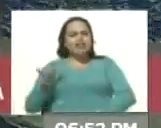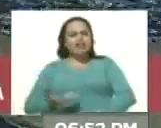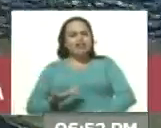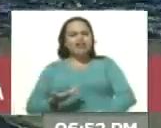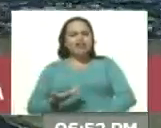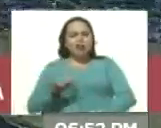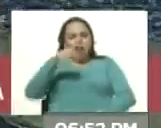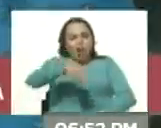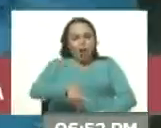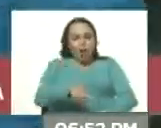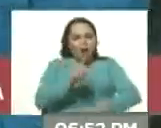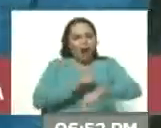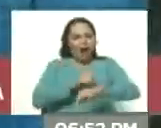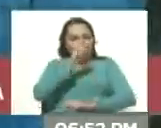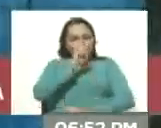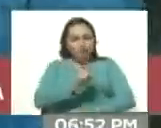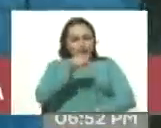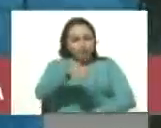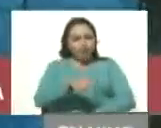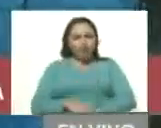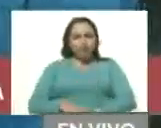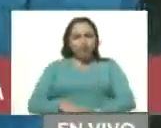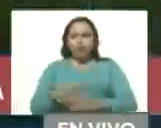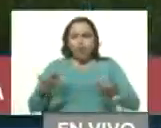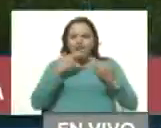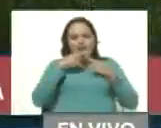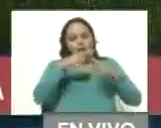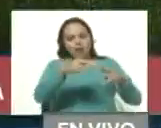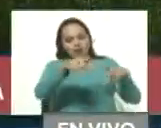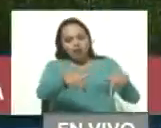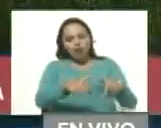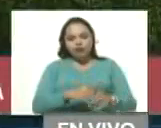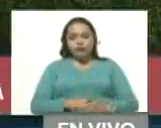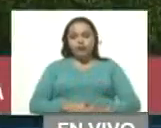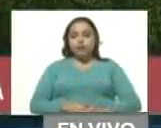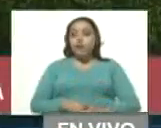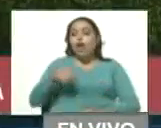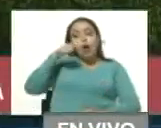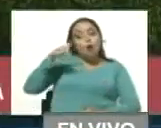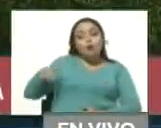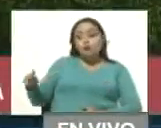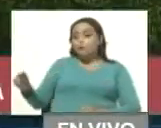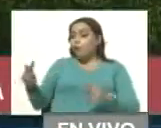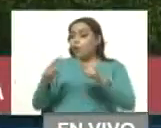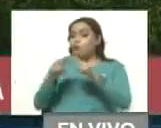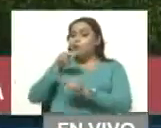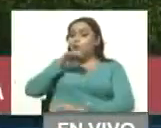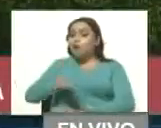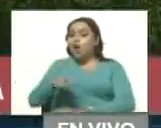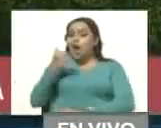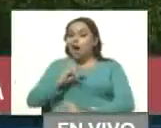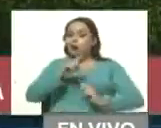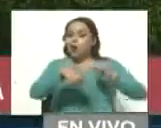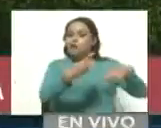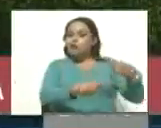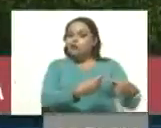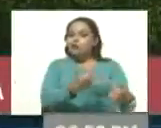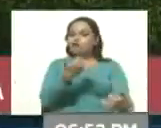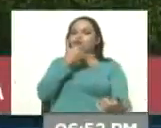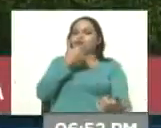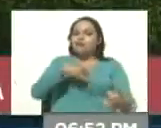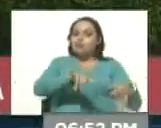presente cuál sería su respuesta en tus argumentos como este noveno un pueblo que desconoce su historia está condenado a cometer los mismos errores